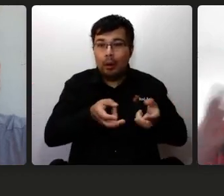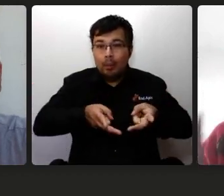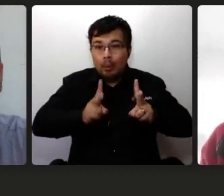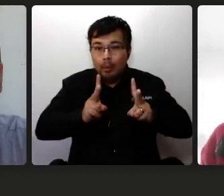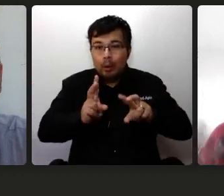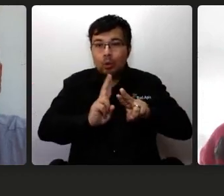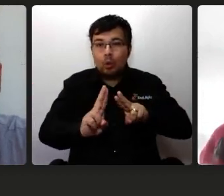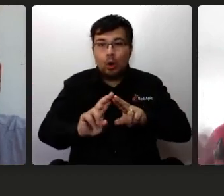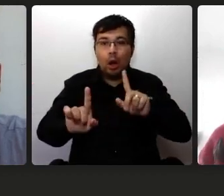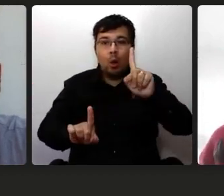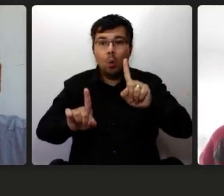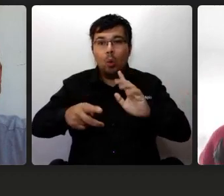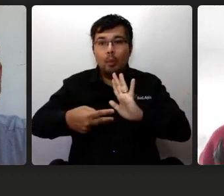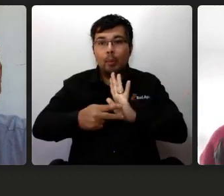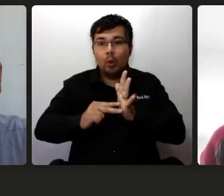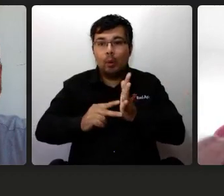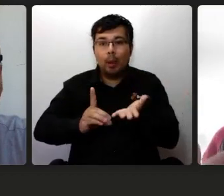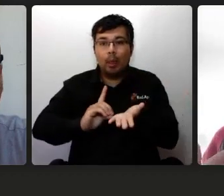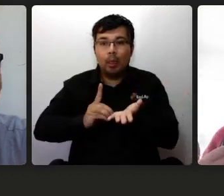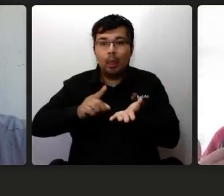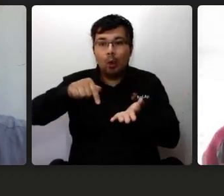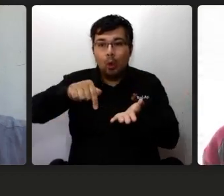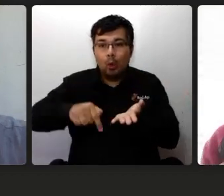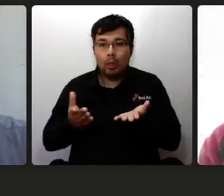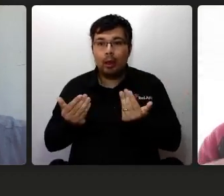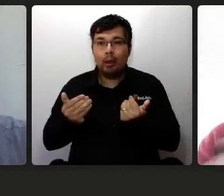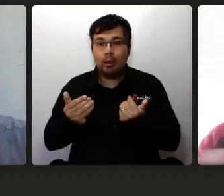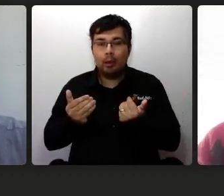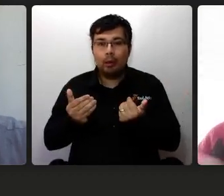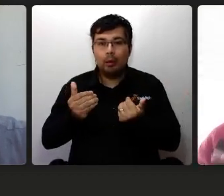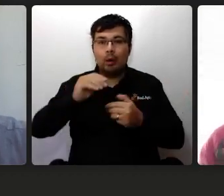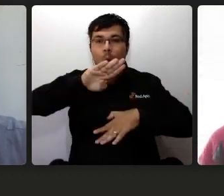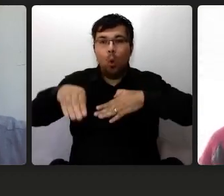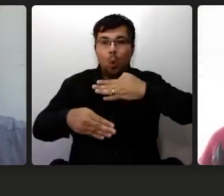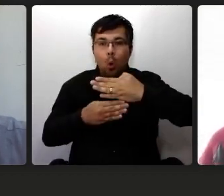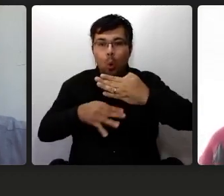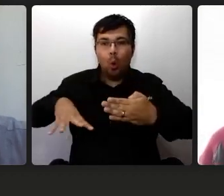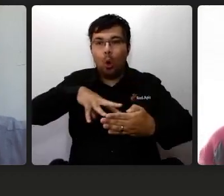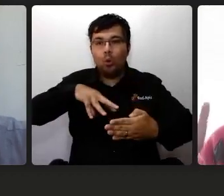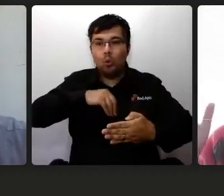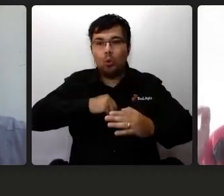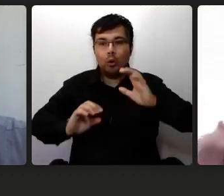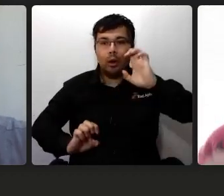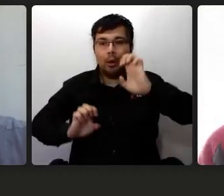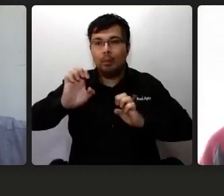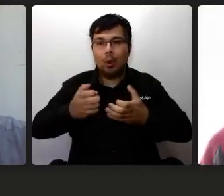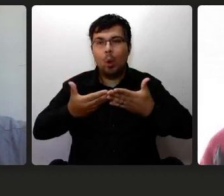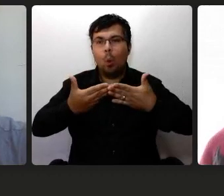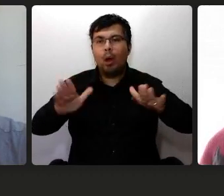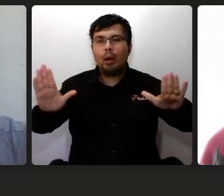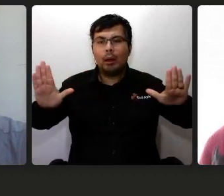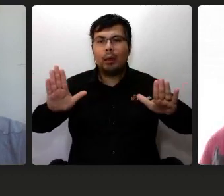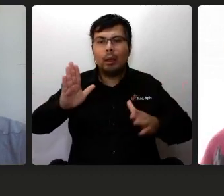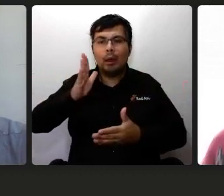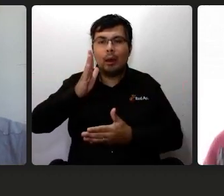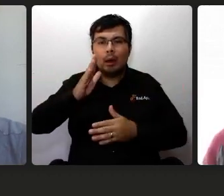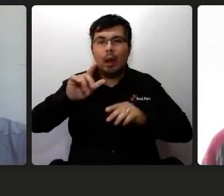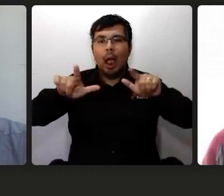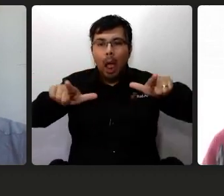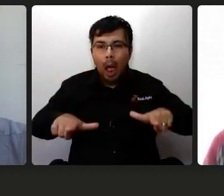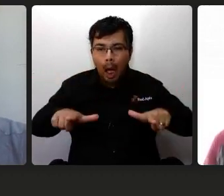de digitalización que hoy día necesitamos incorporar en nuestra empresa. De lo mismo, de cualquier área que tengamos, hay diversos